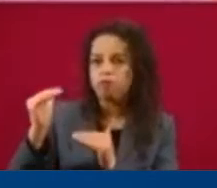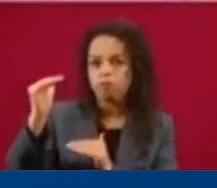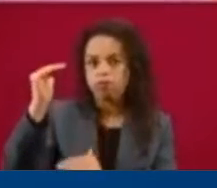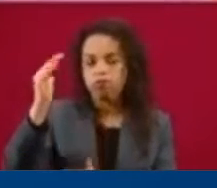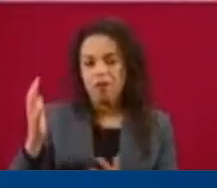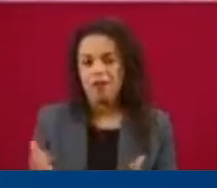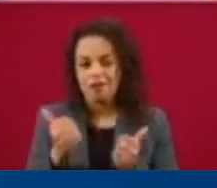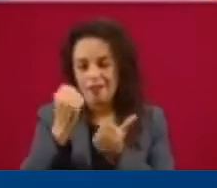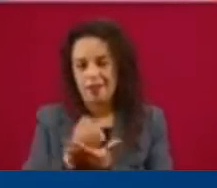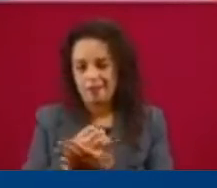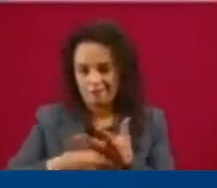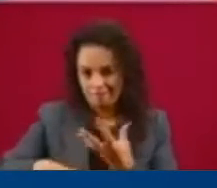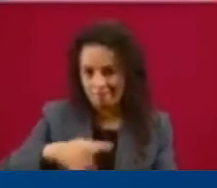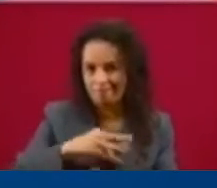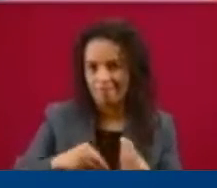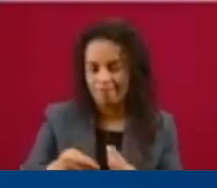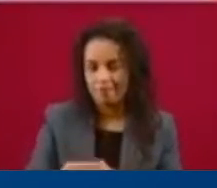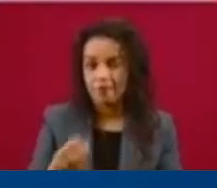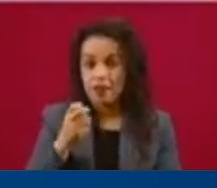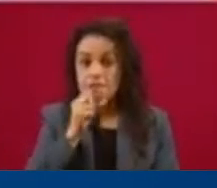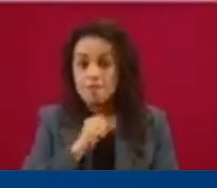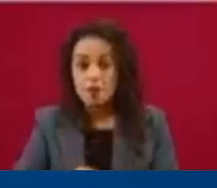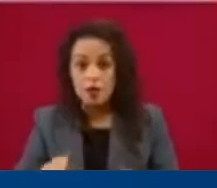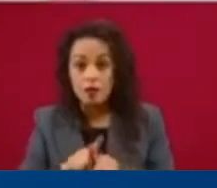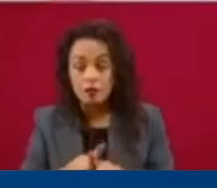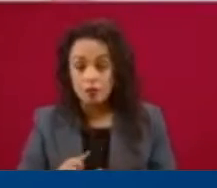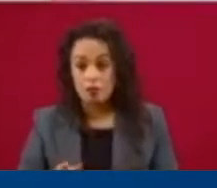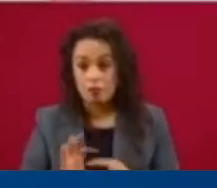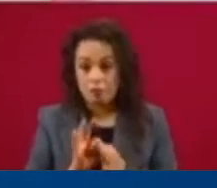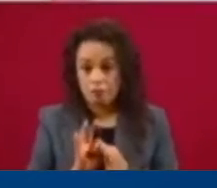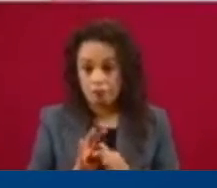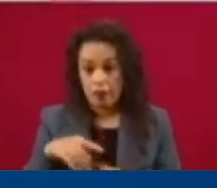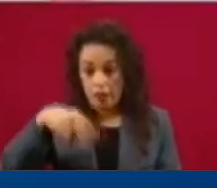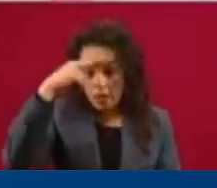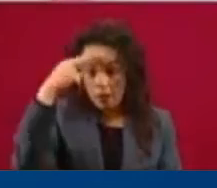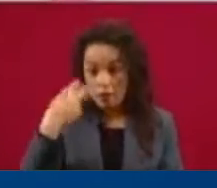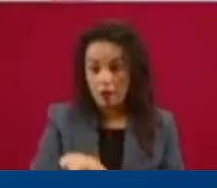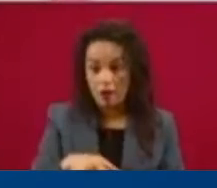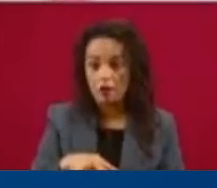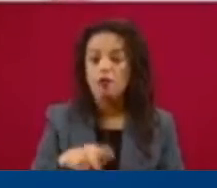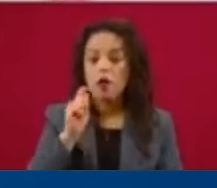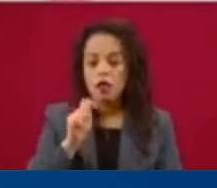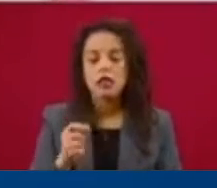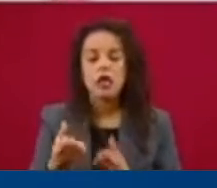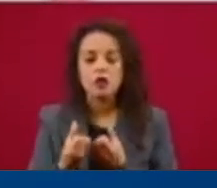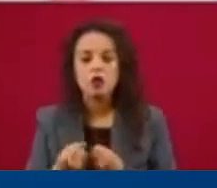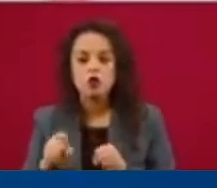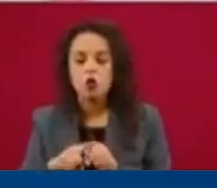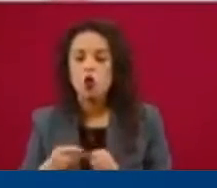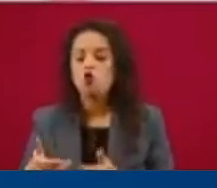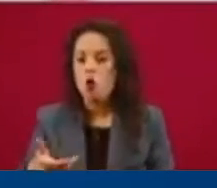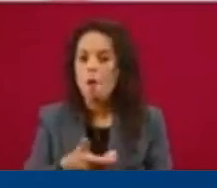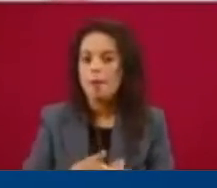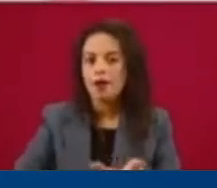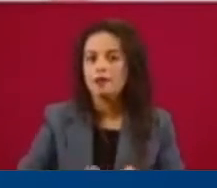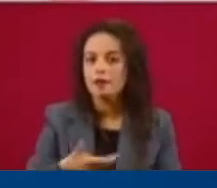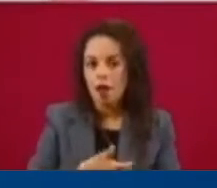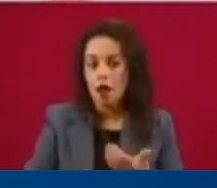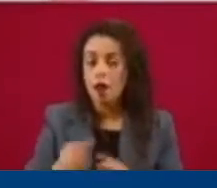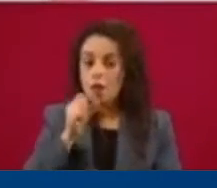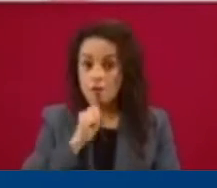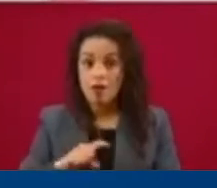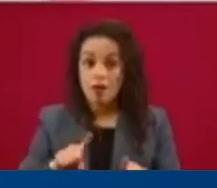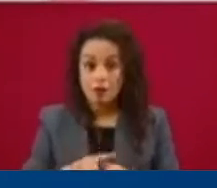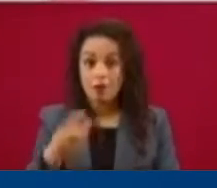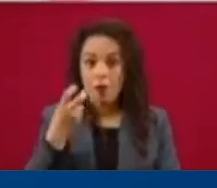incalculable de afectados indirectamente maría del carmen ojeda portilla presentó el